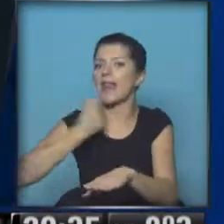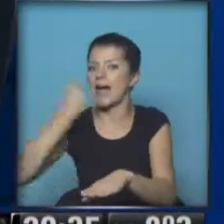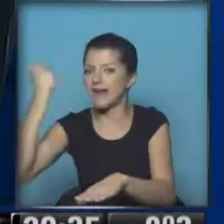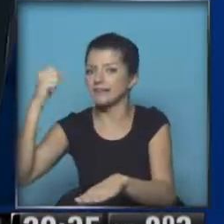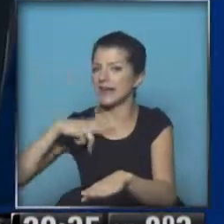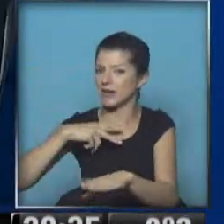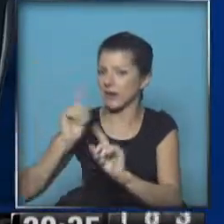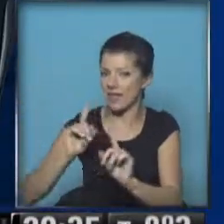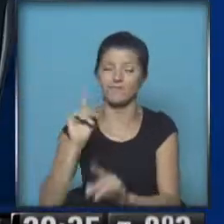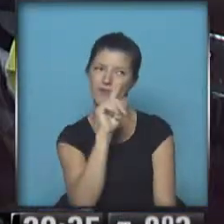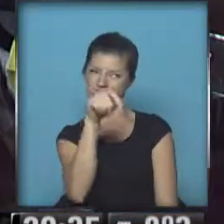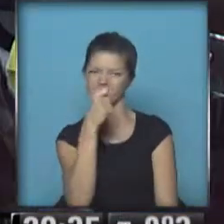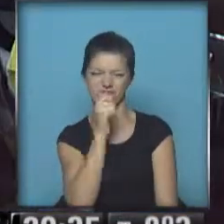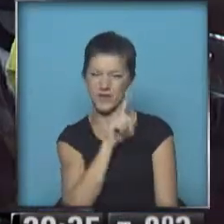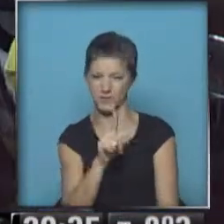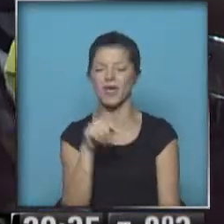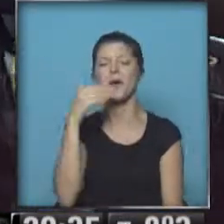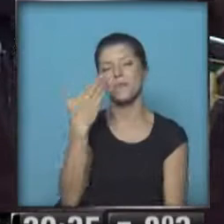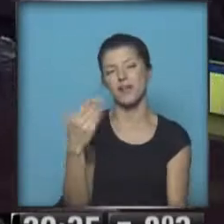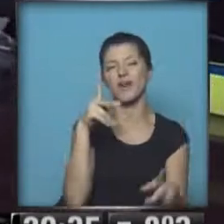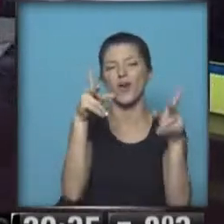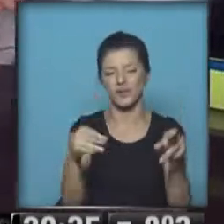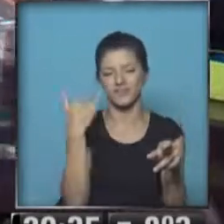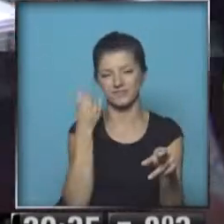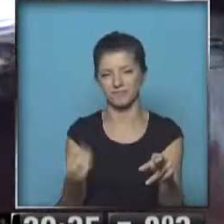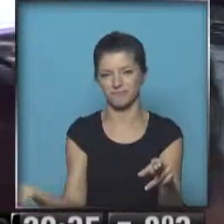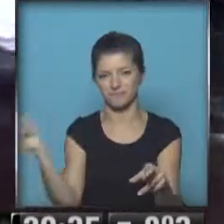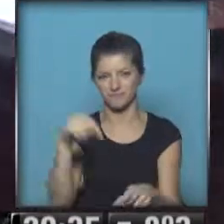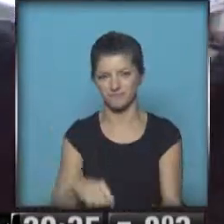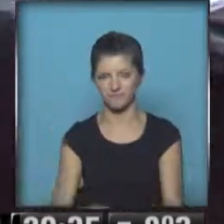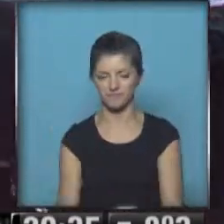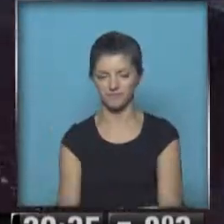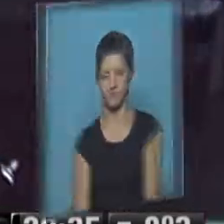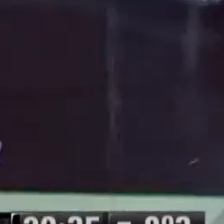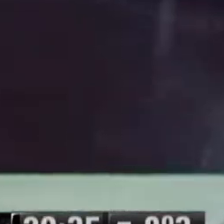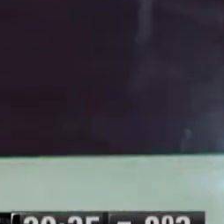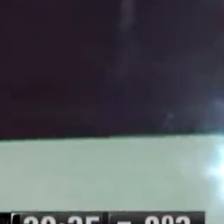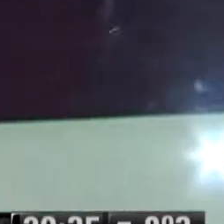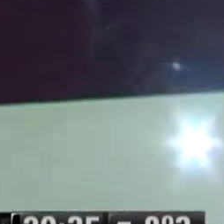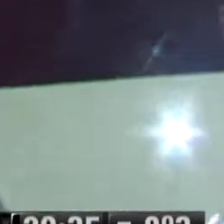tanto. Bueno, hacemos una pausa, enseguida estamos con ustedes. América, la fiesta, oh.